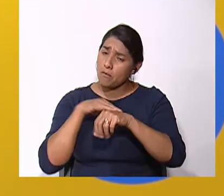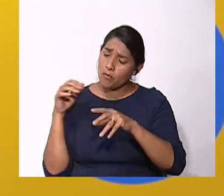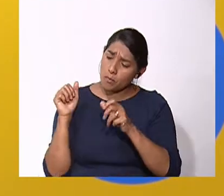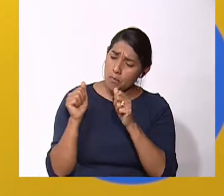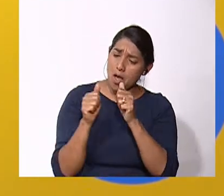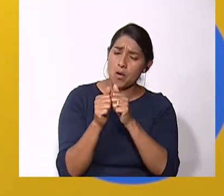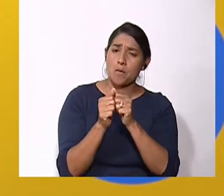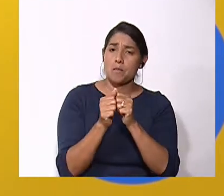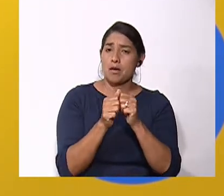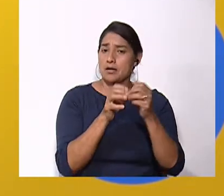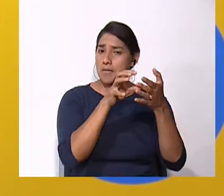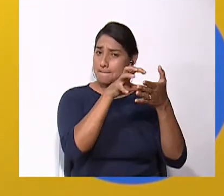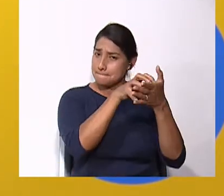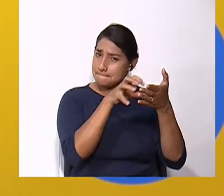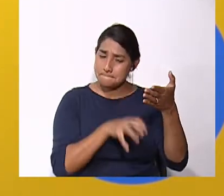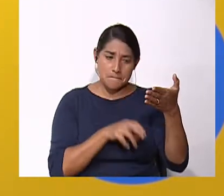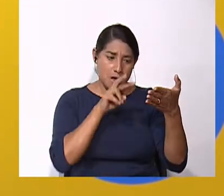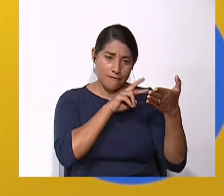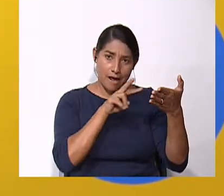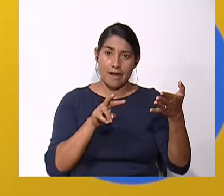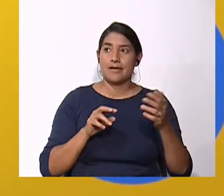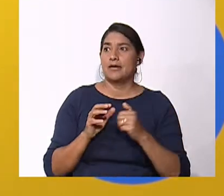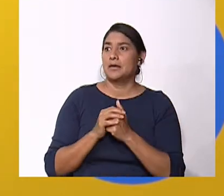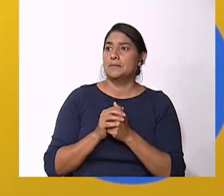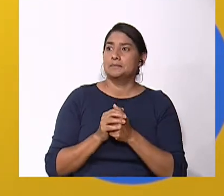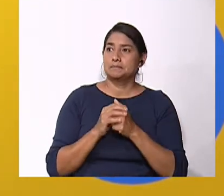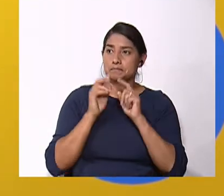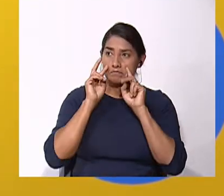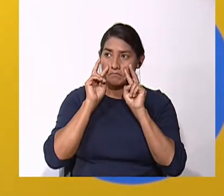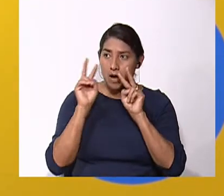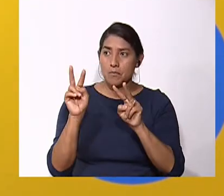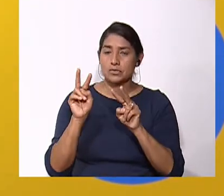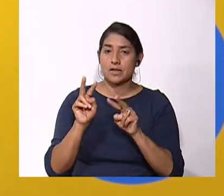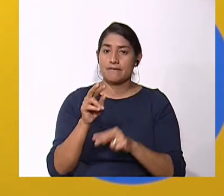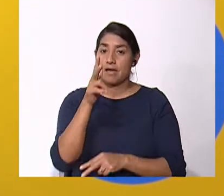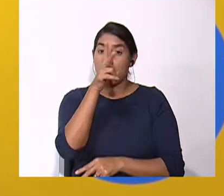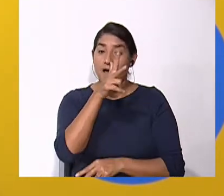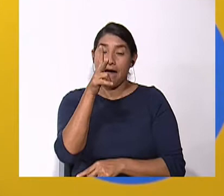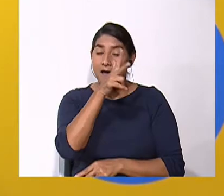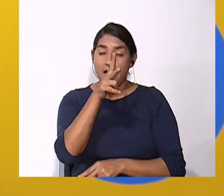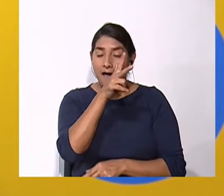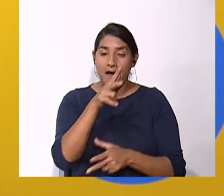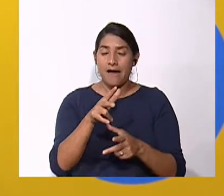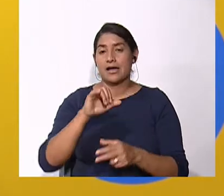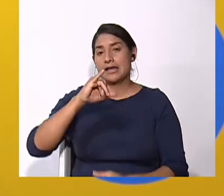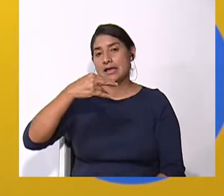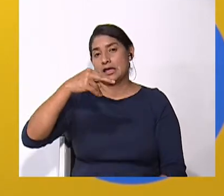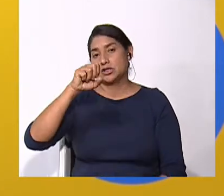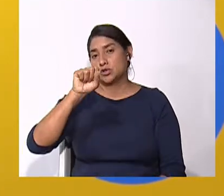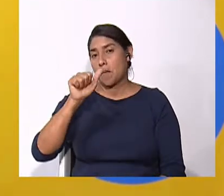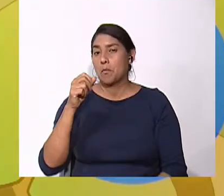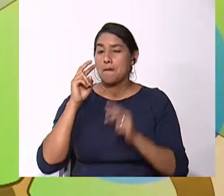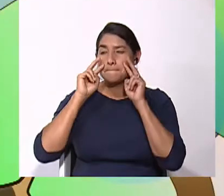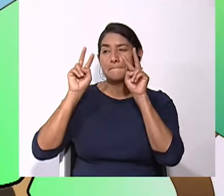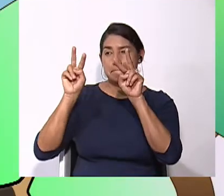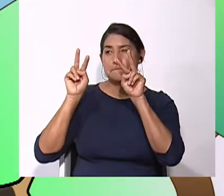a leer el siguiente texto. Es una fábula de Esopo.